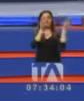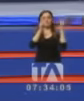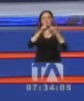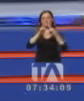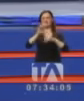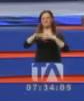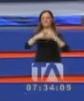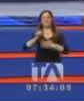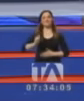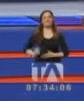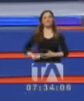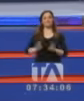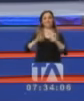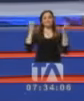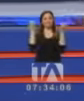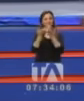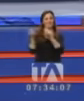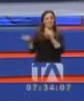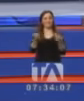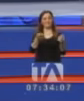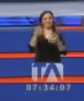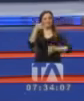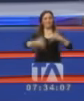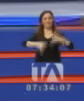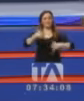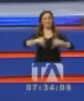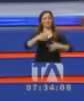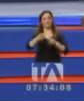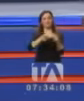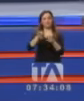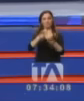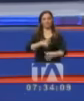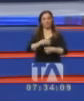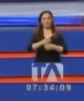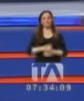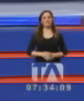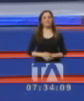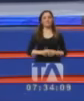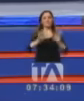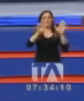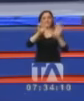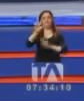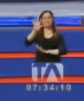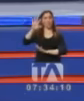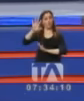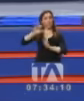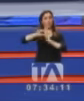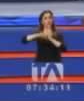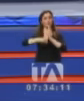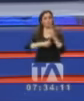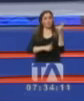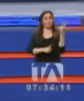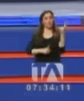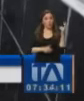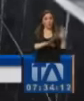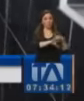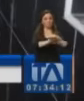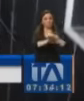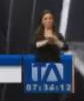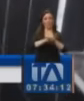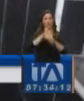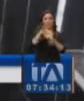conocer todos los detalles de ese partido y el operativo de seguridad. Son las 7 de la mañana con 34 minutos, 12 detenidos, varios